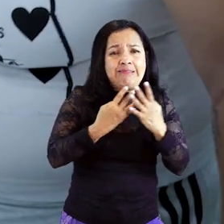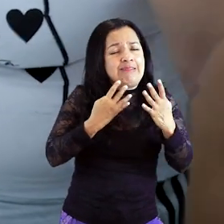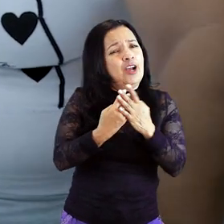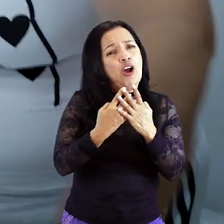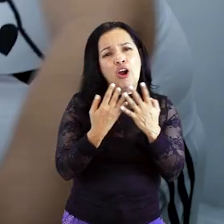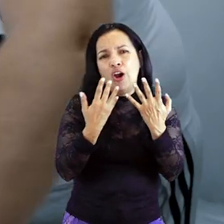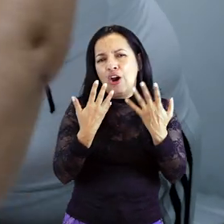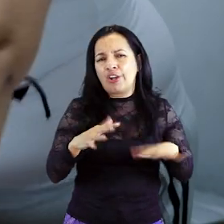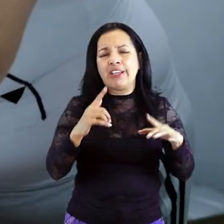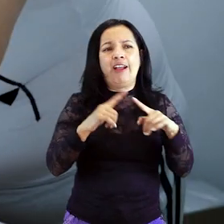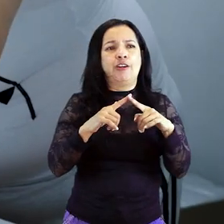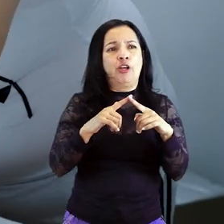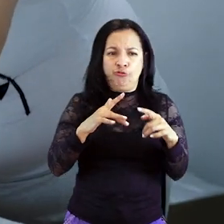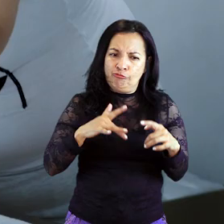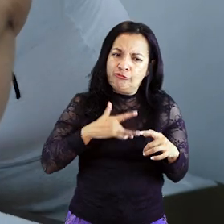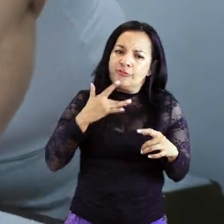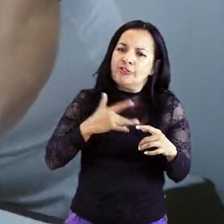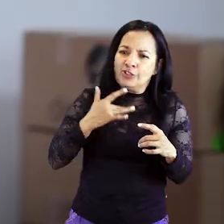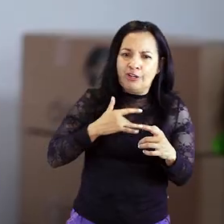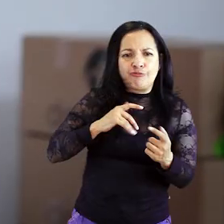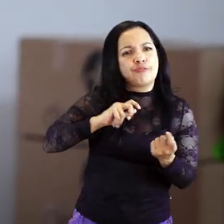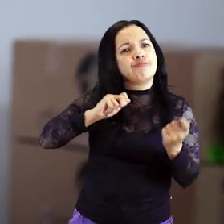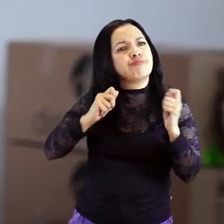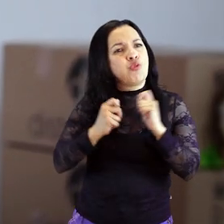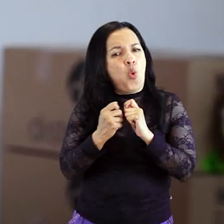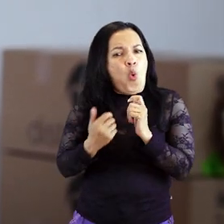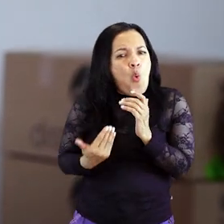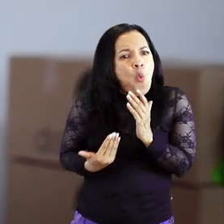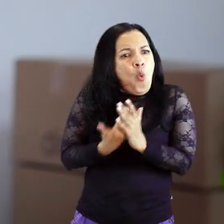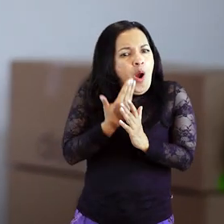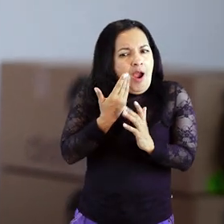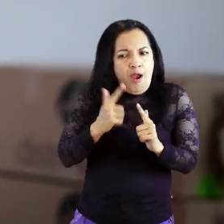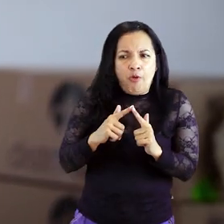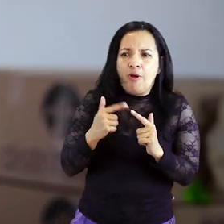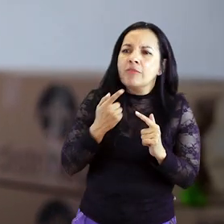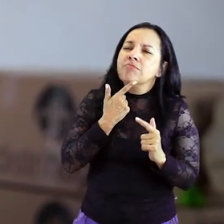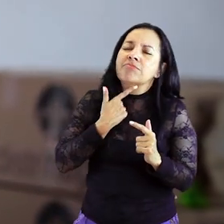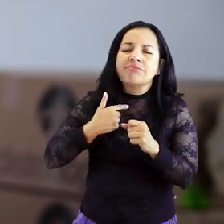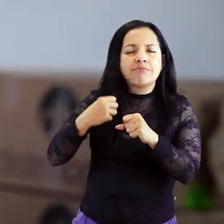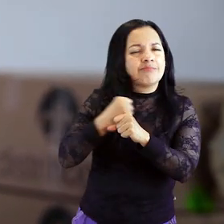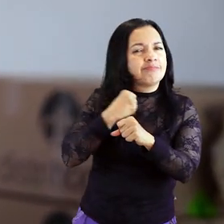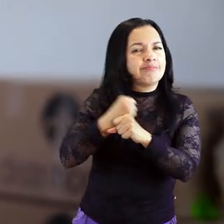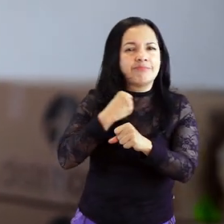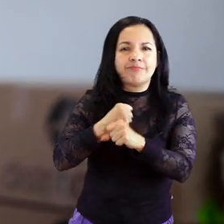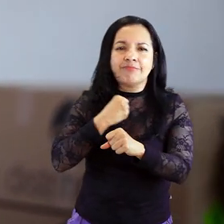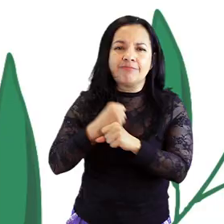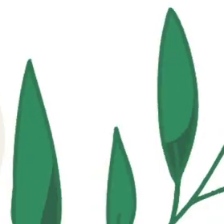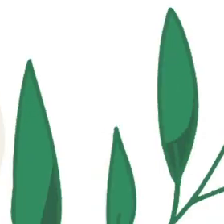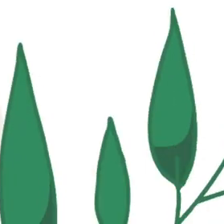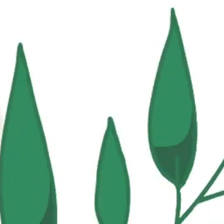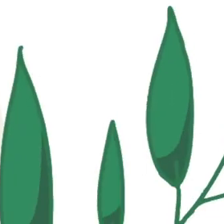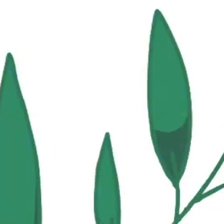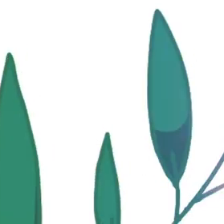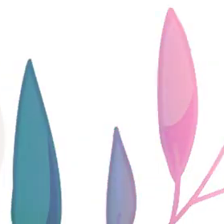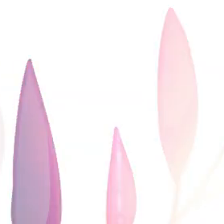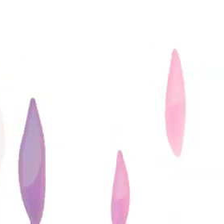volver a delinquir. Me siento una persona renovada, nueva. Me encanta el trabajo que hago.